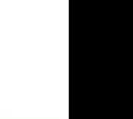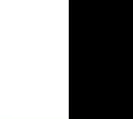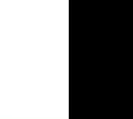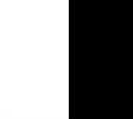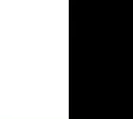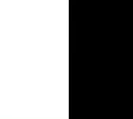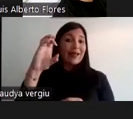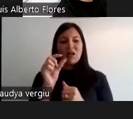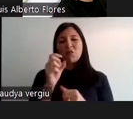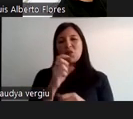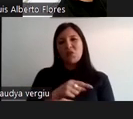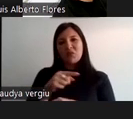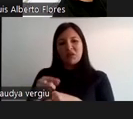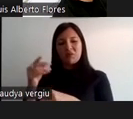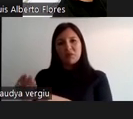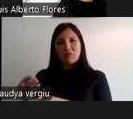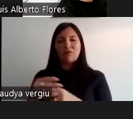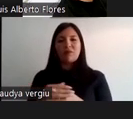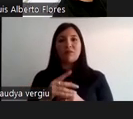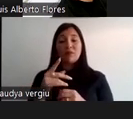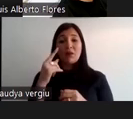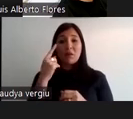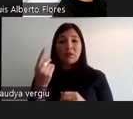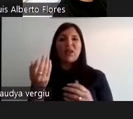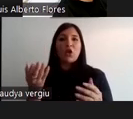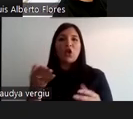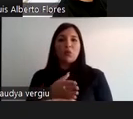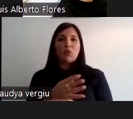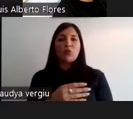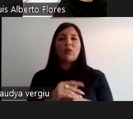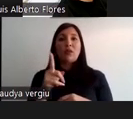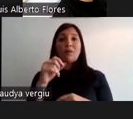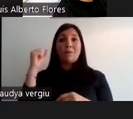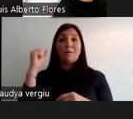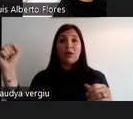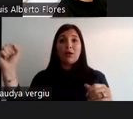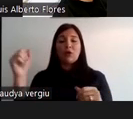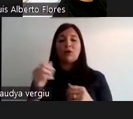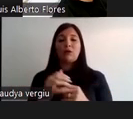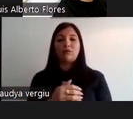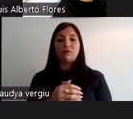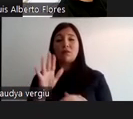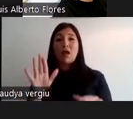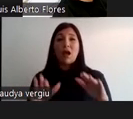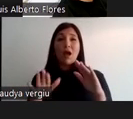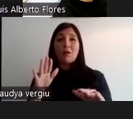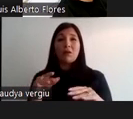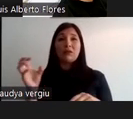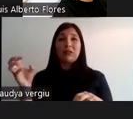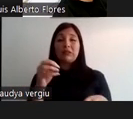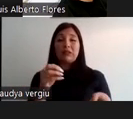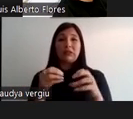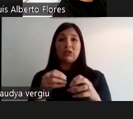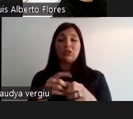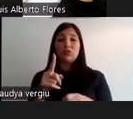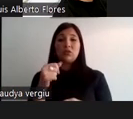de tal manera que nosotros podamos ver qué oportunidades tenemos de mejora porque a veces en las sesiones de retroalimentación de nuestros